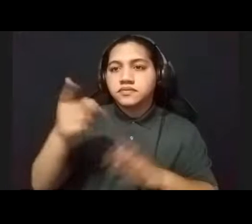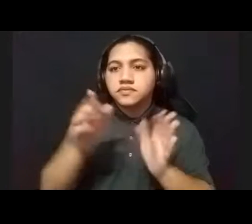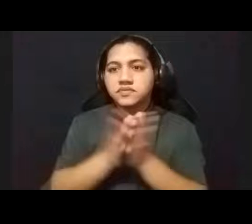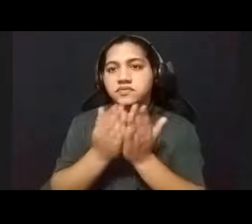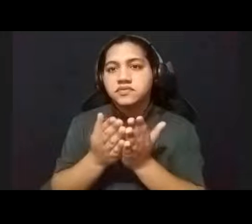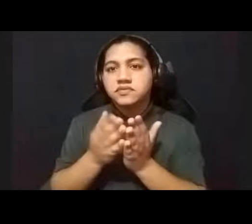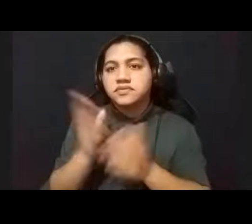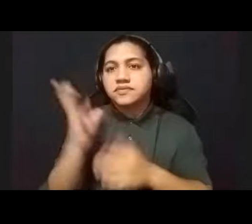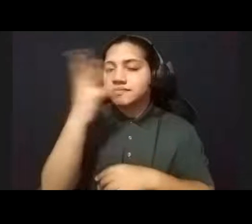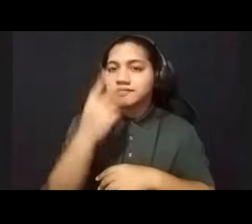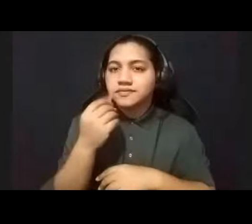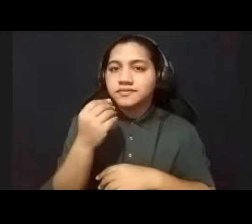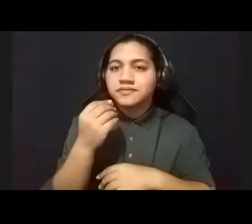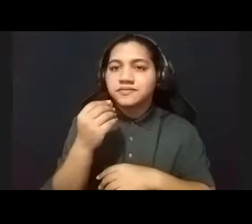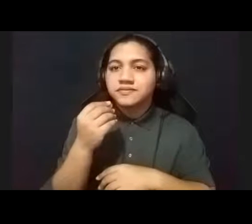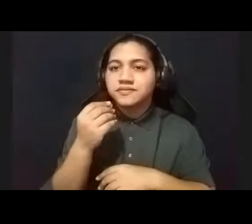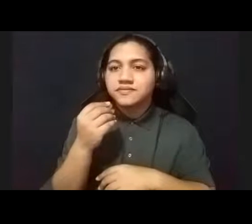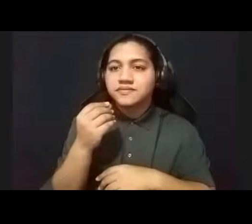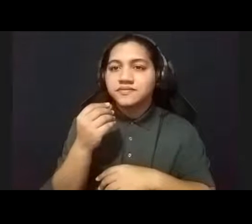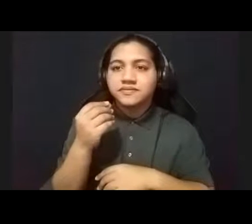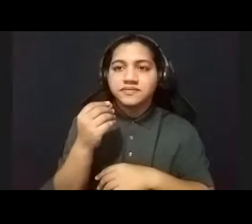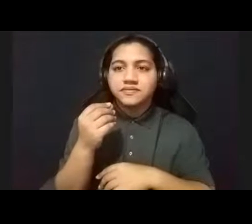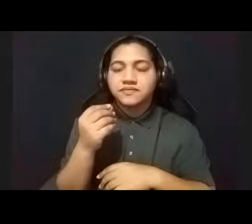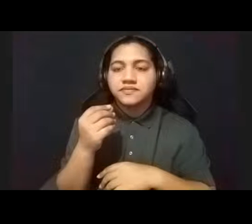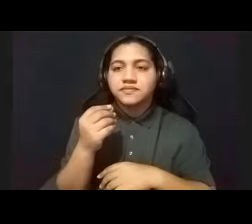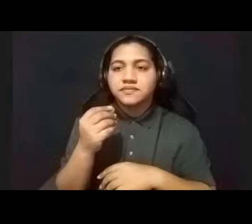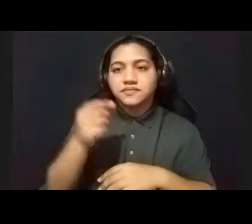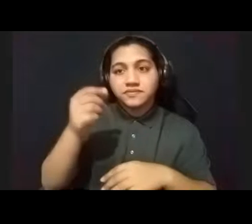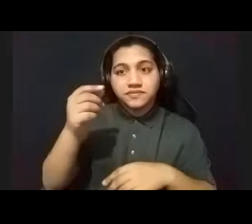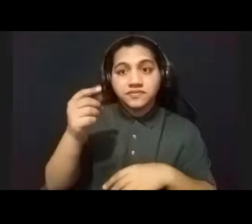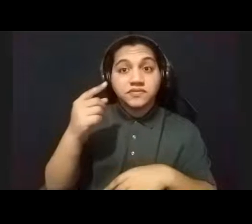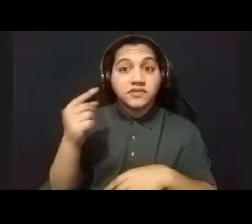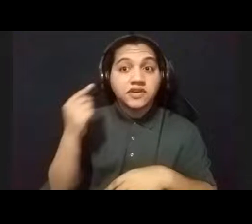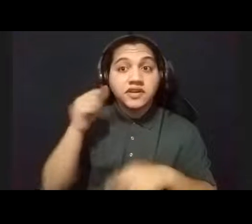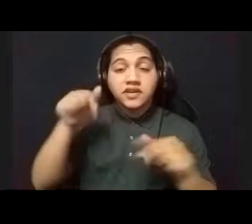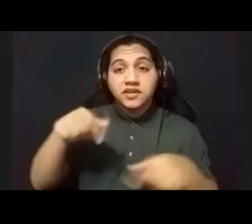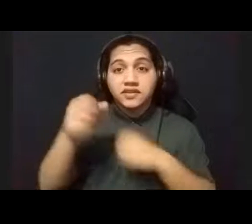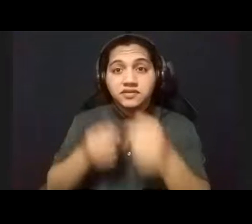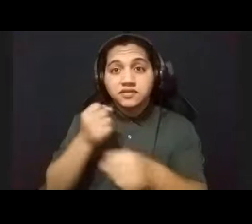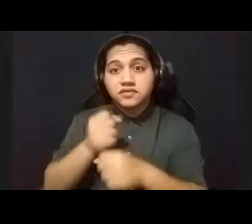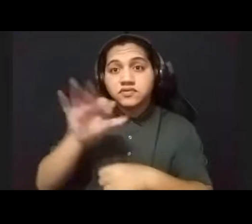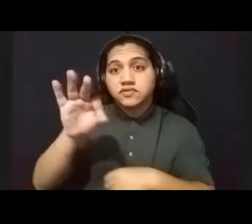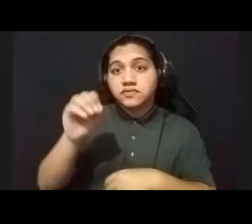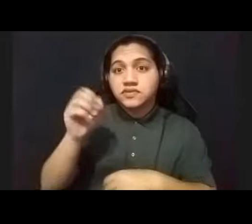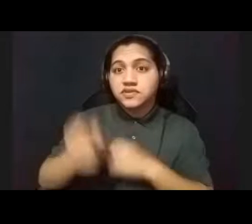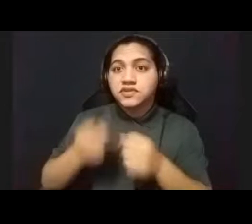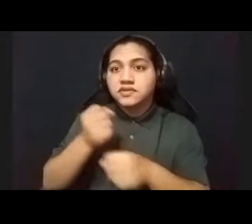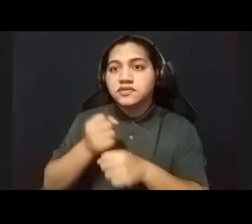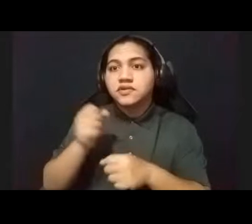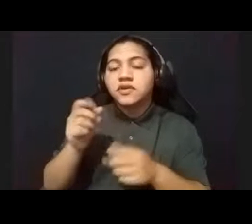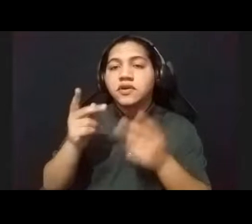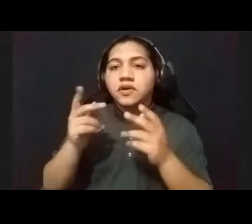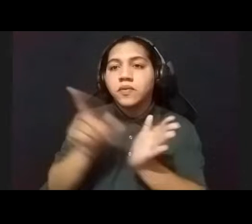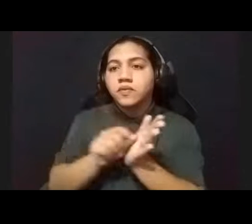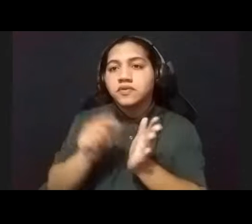sumamente hermoso. Y ya escucharon que en este año celebramos 90 años de la publicación de este